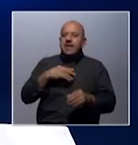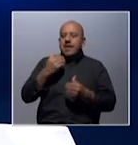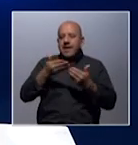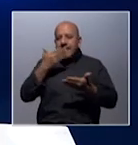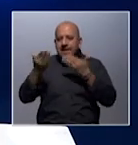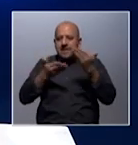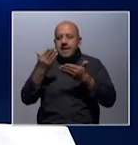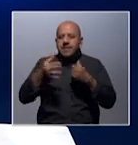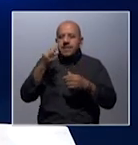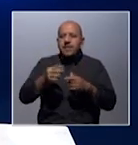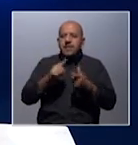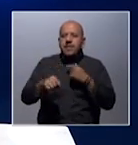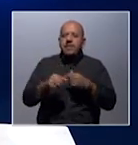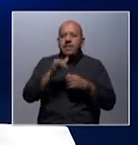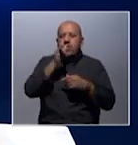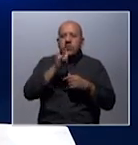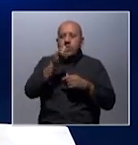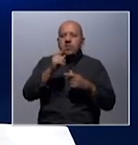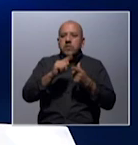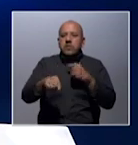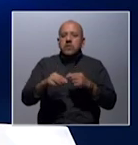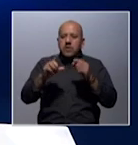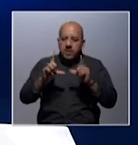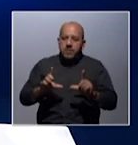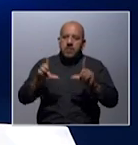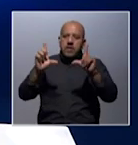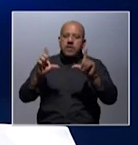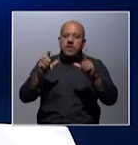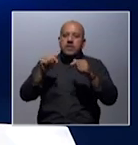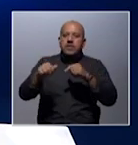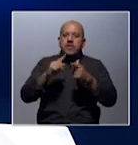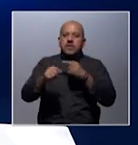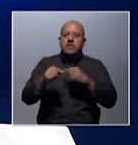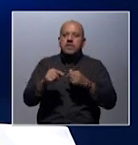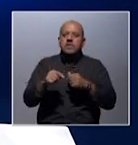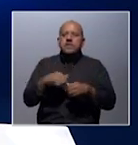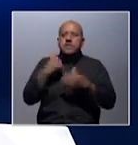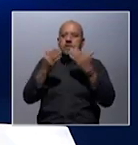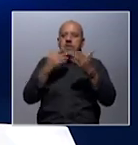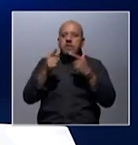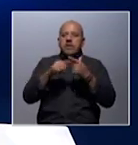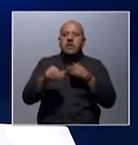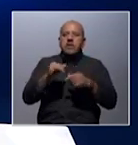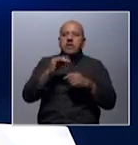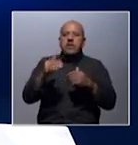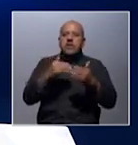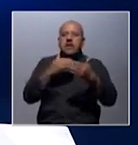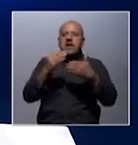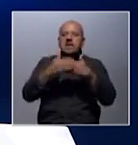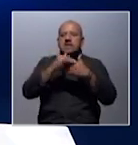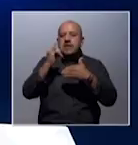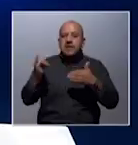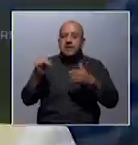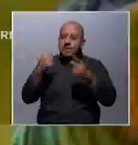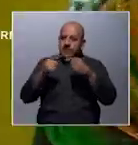cantando, vamos a contarles entonces ahora a través de las imágenes esta parte en la que se habla del zurdaje desde otro punto de vista.